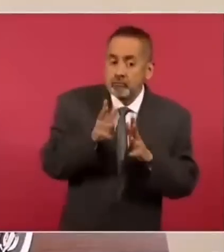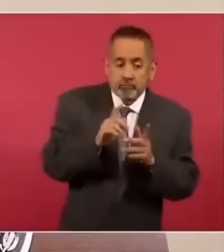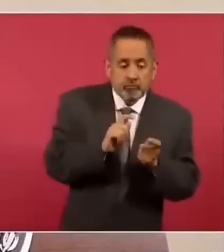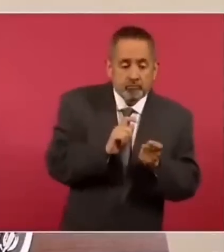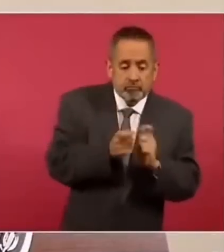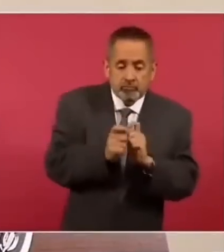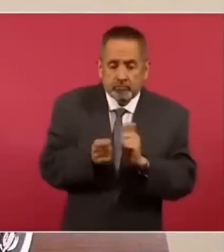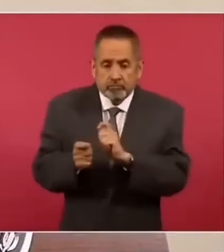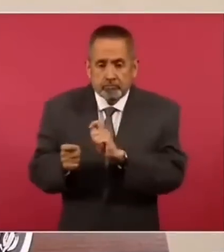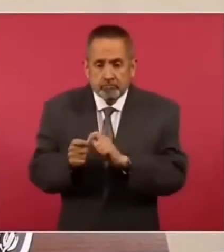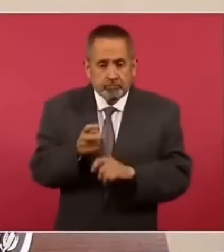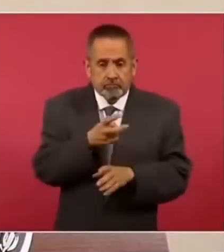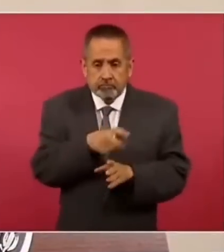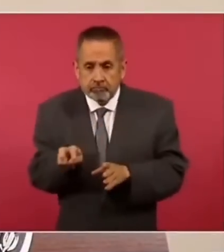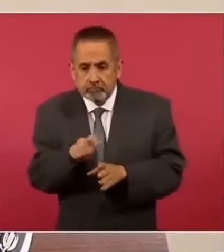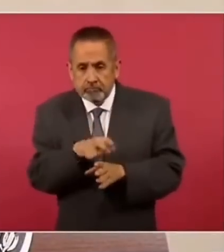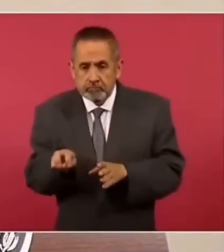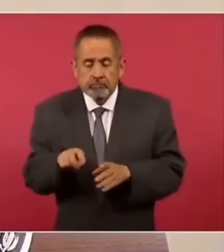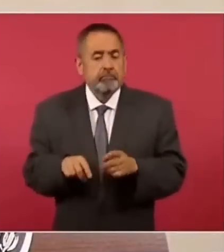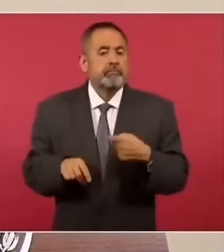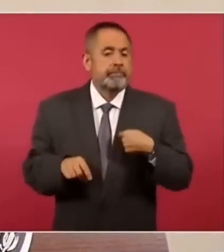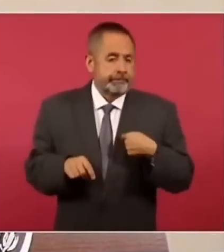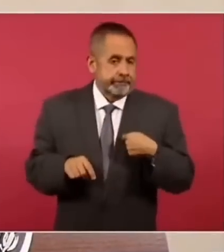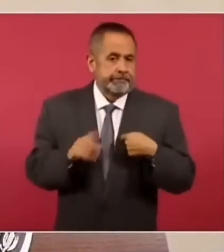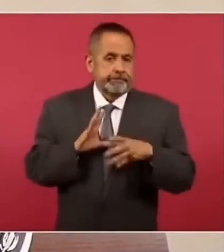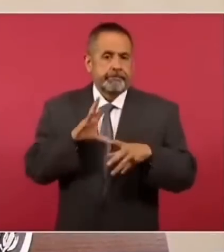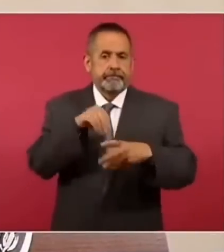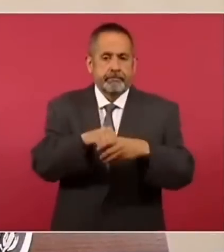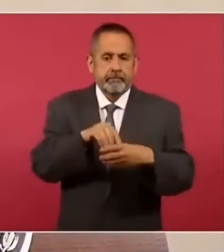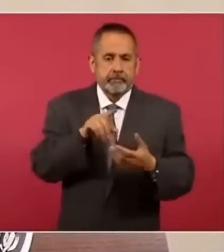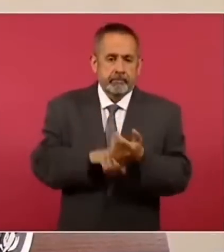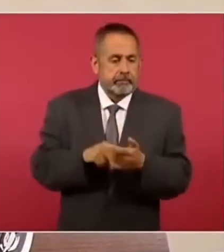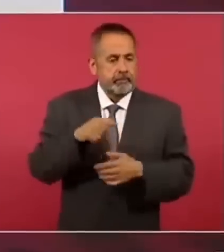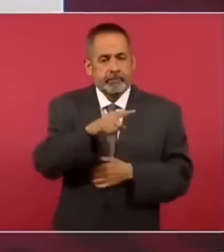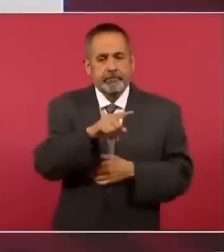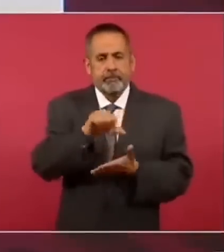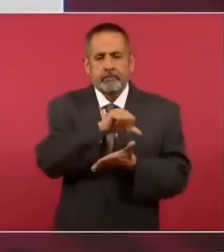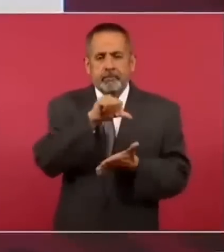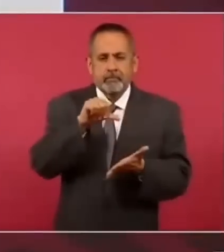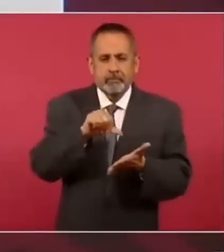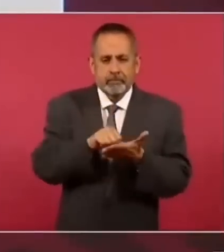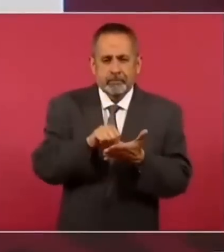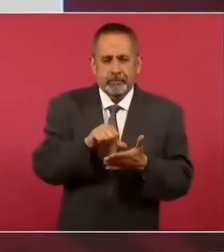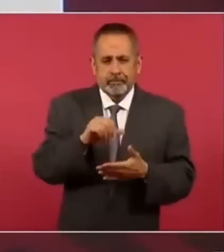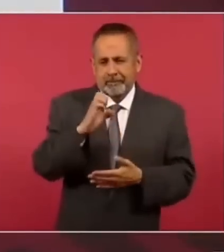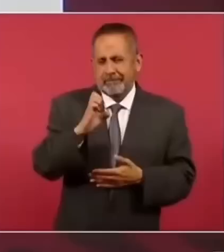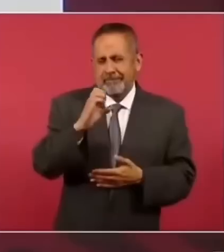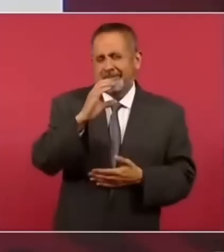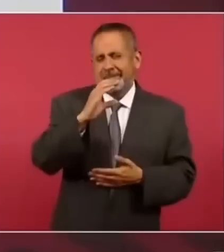dos. Entonces me inscribí en el Centro de Lenguas Extranjeras de la UNAM,